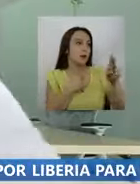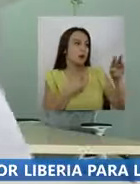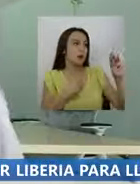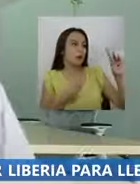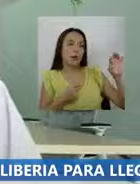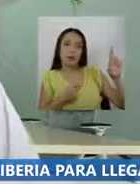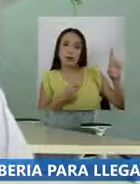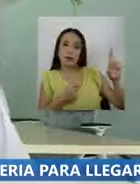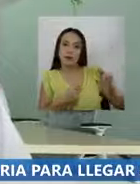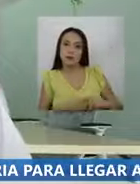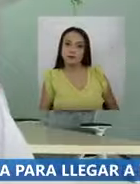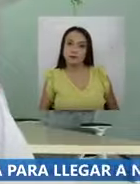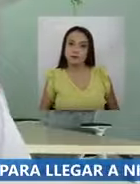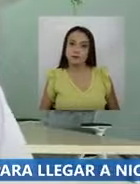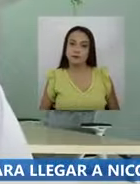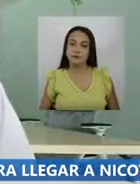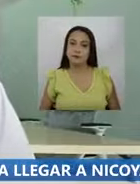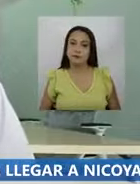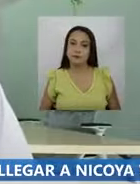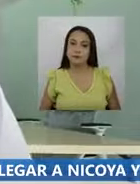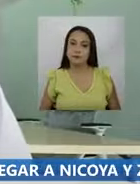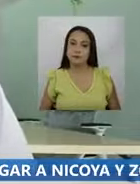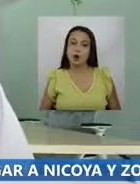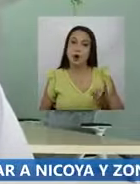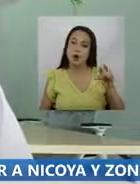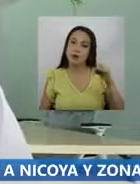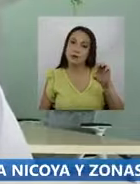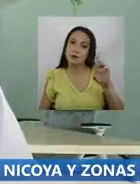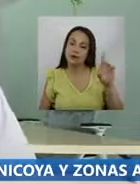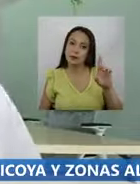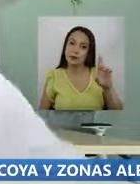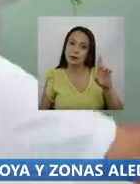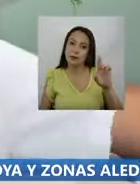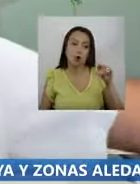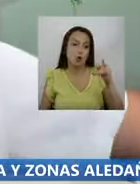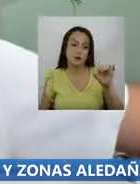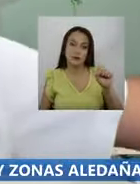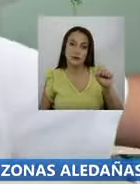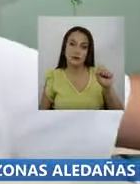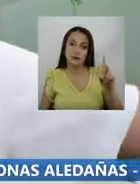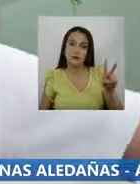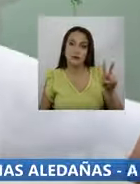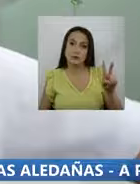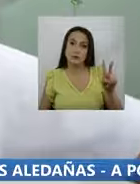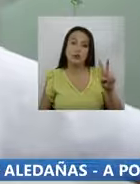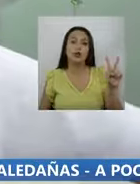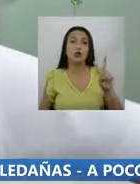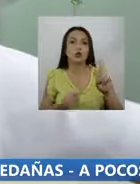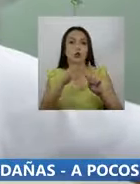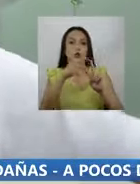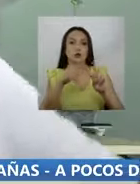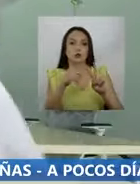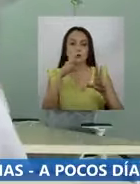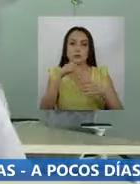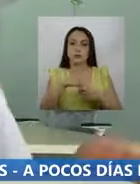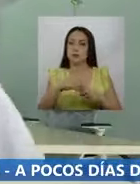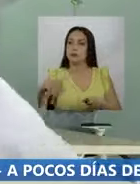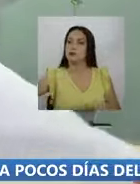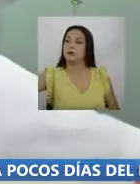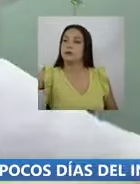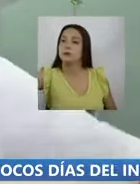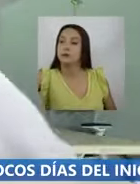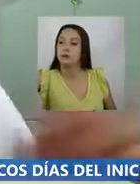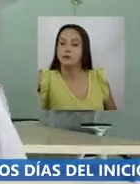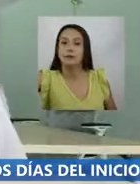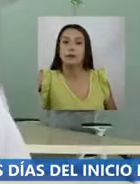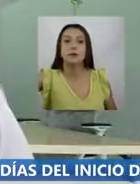Carrera, José Ramírez y Juan Ciancardo están involucrados en el caso de